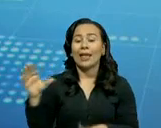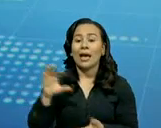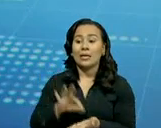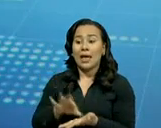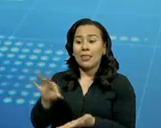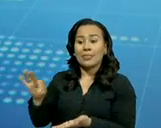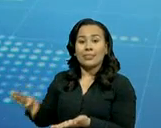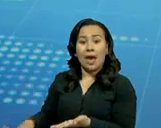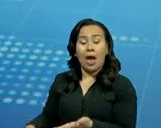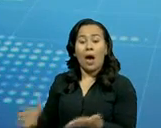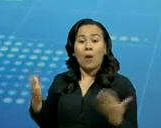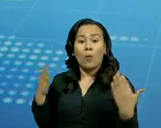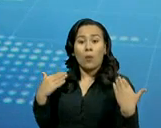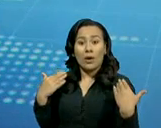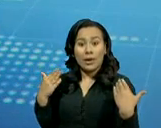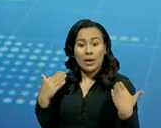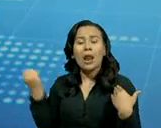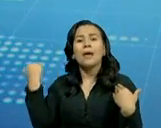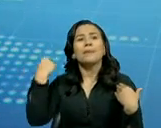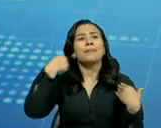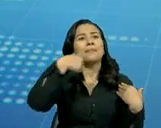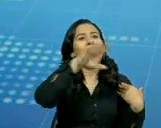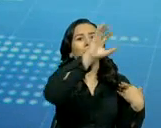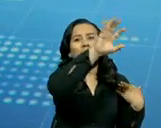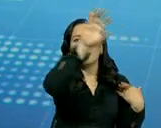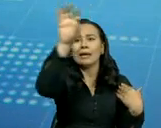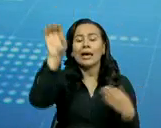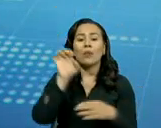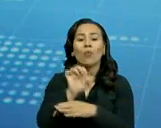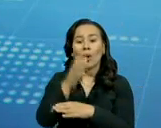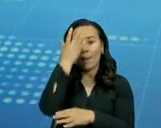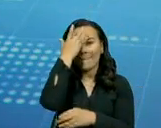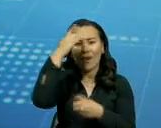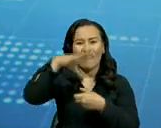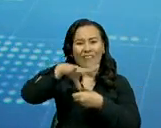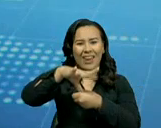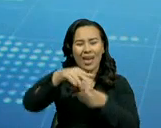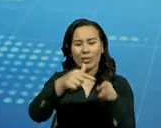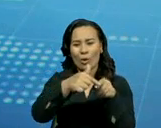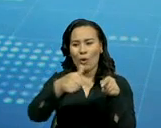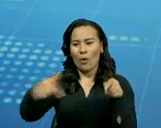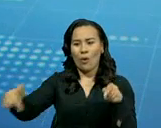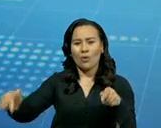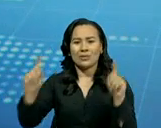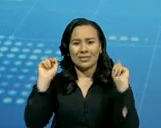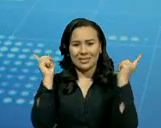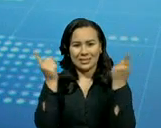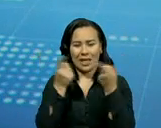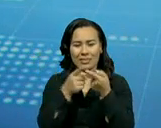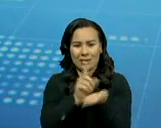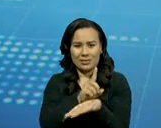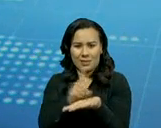a distintos puntos del Ecuador a propósito del feriado de Semana Santa. Julio César Saona está